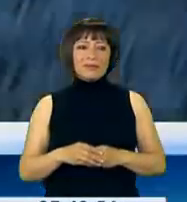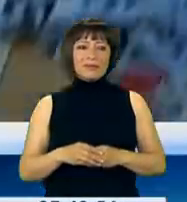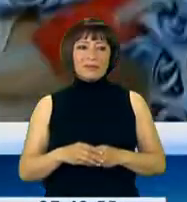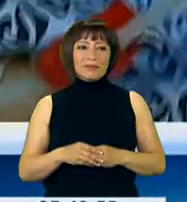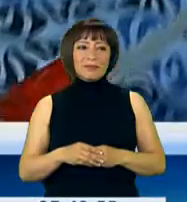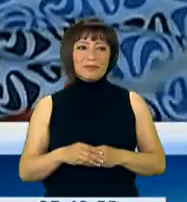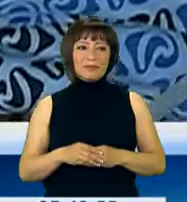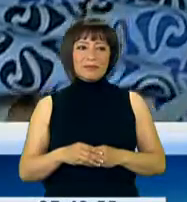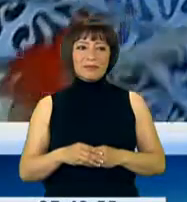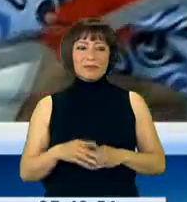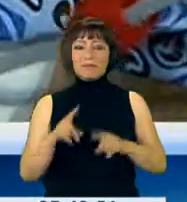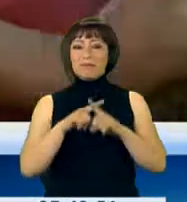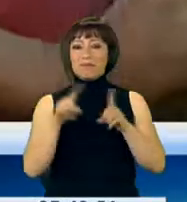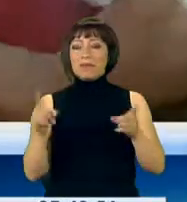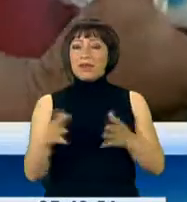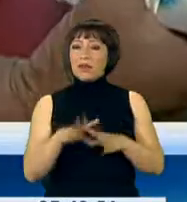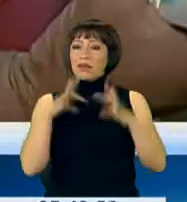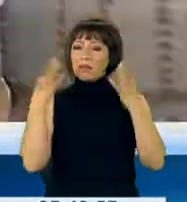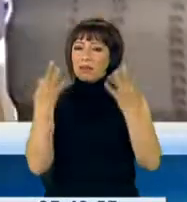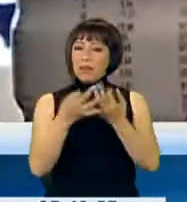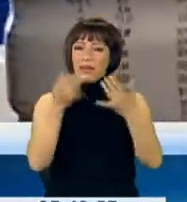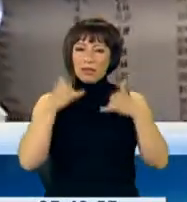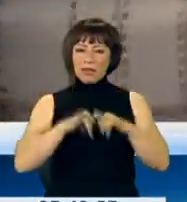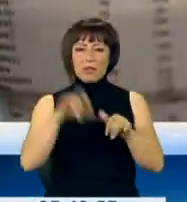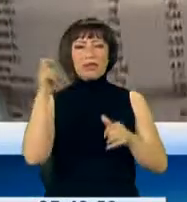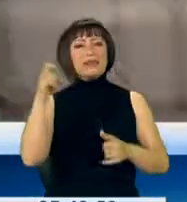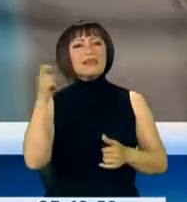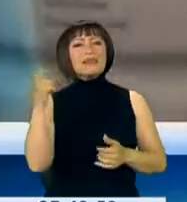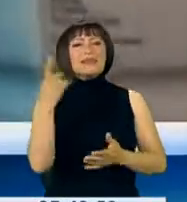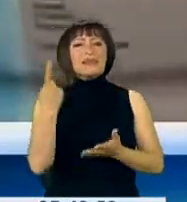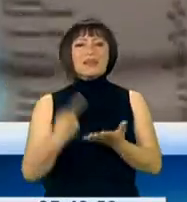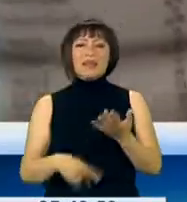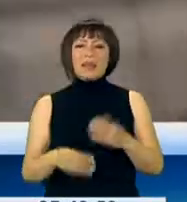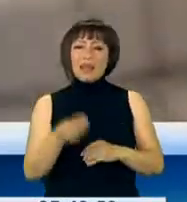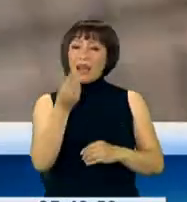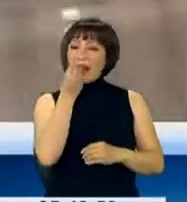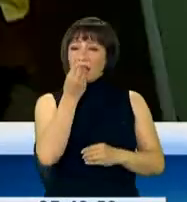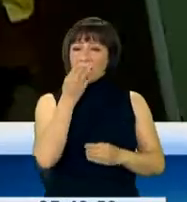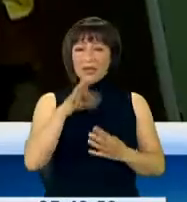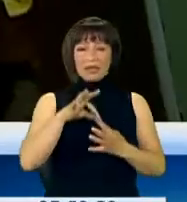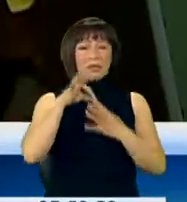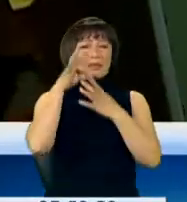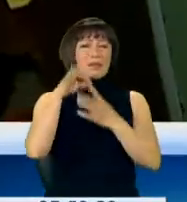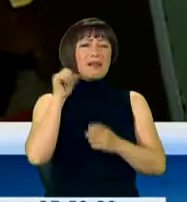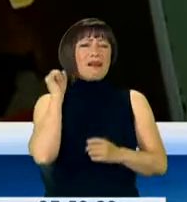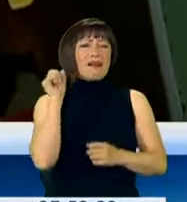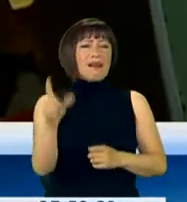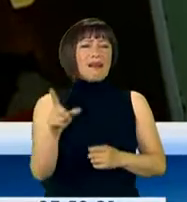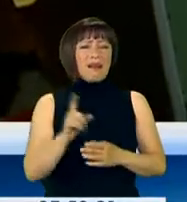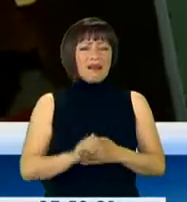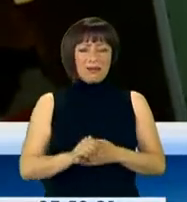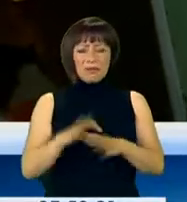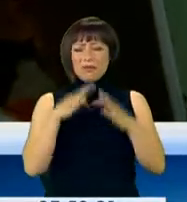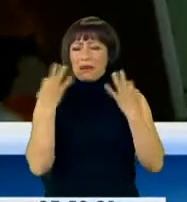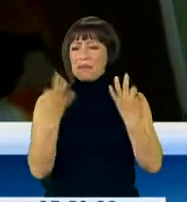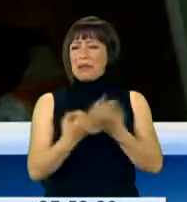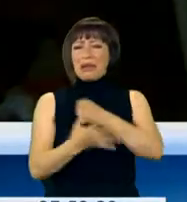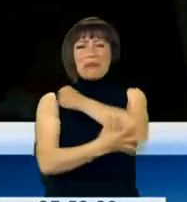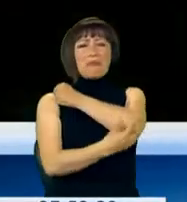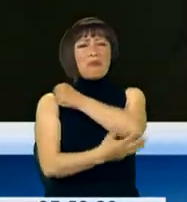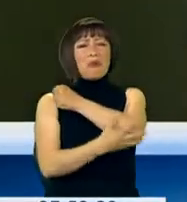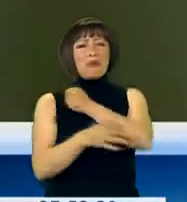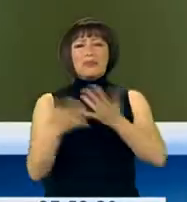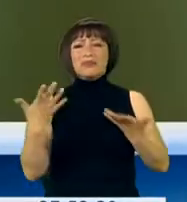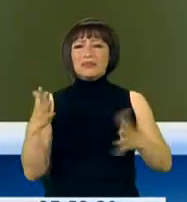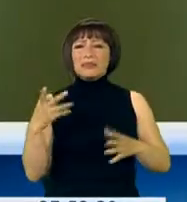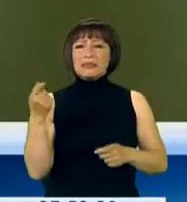Sin embargo, las necesidades aún están presentes. Un alimento especial demasiado costoso para esta familia de escasos recursos. A